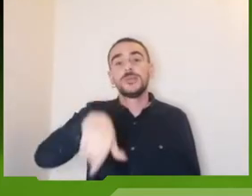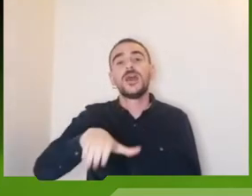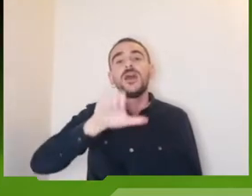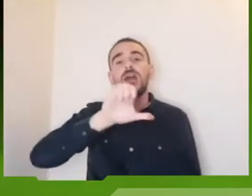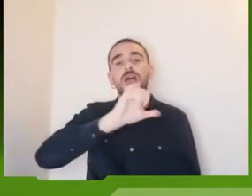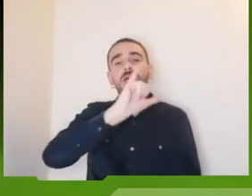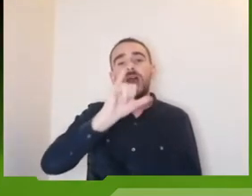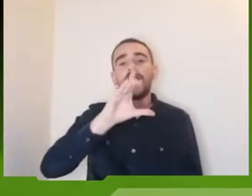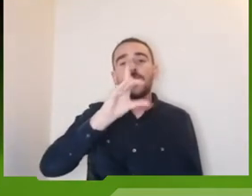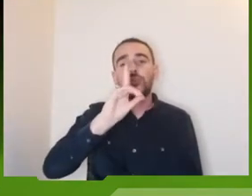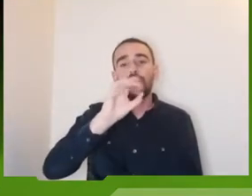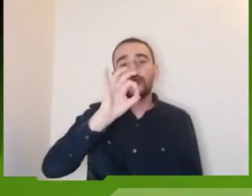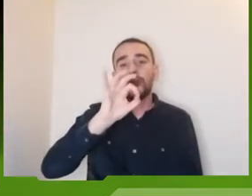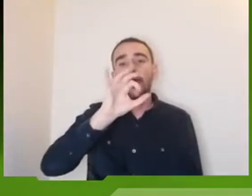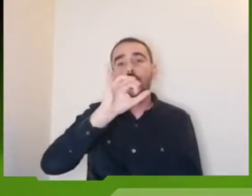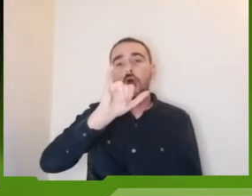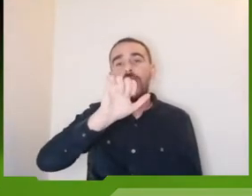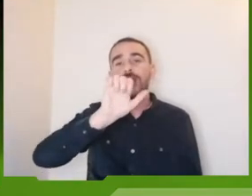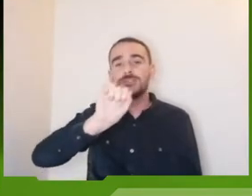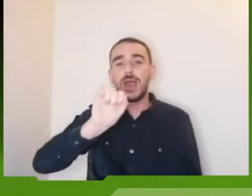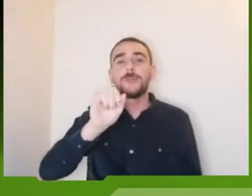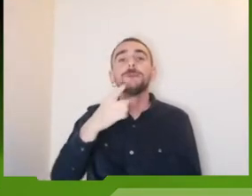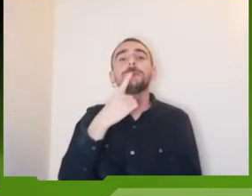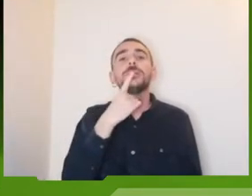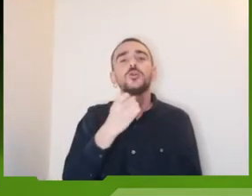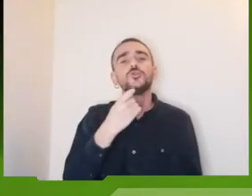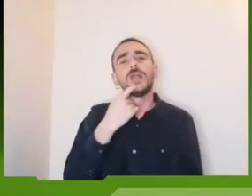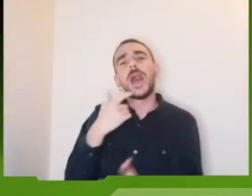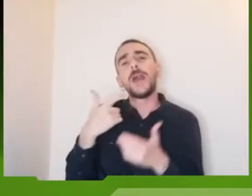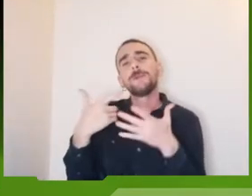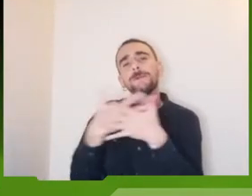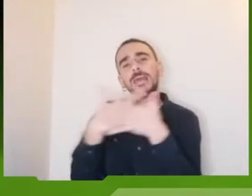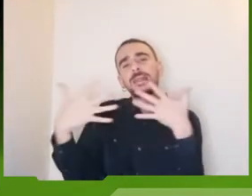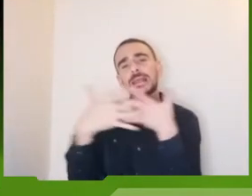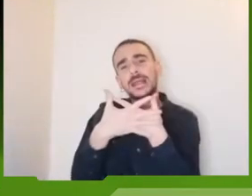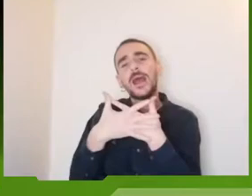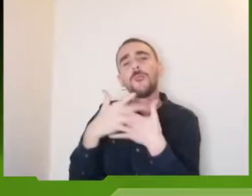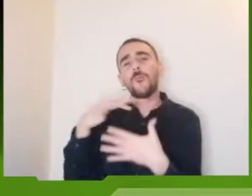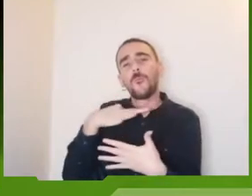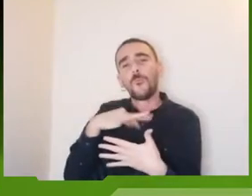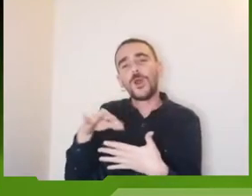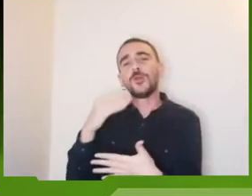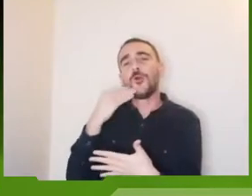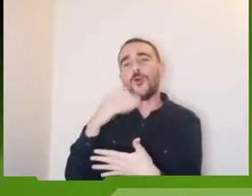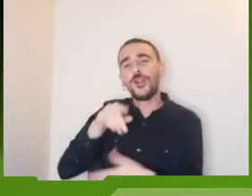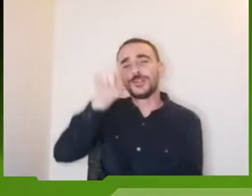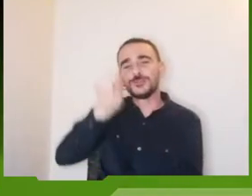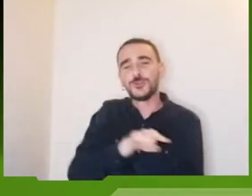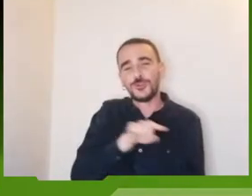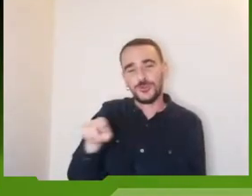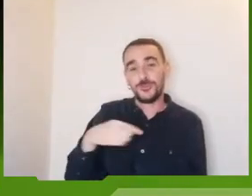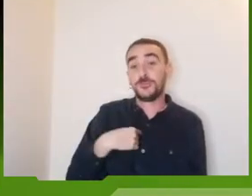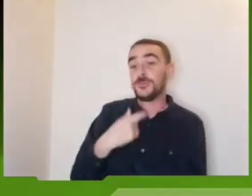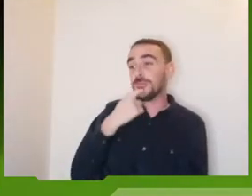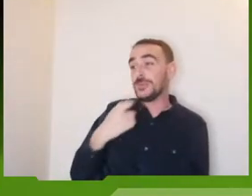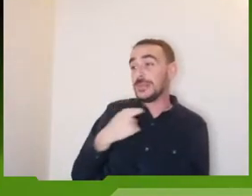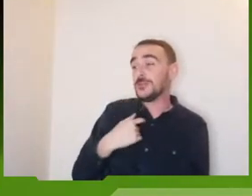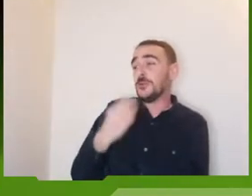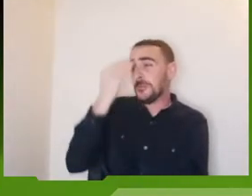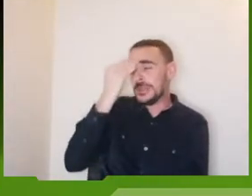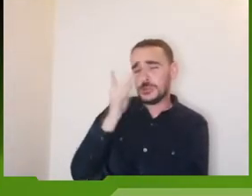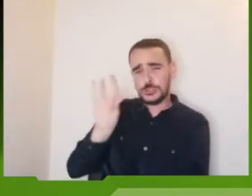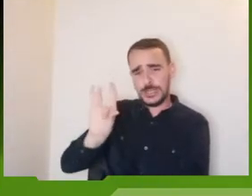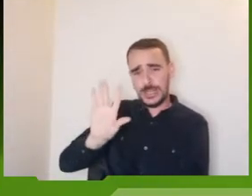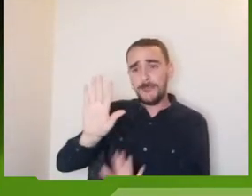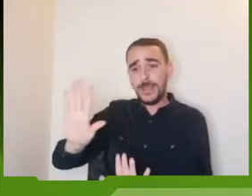congelar? Dices que sí. Vale. Sí, pero yo creo que es mejor congelar con la forma hecha. No te